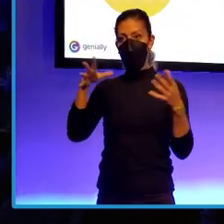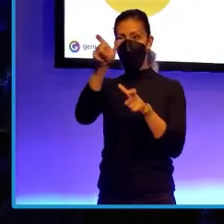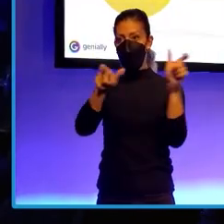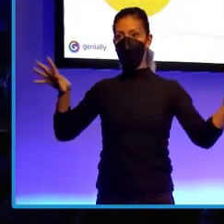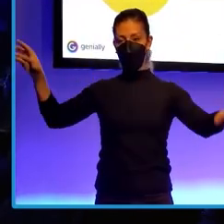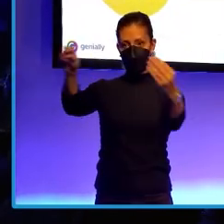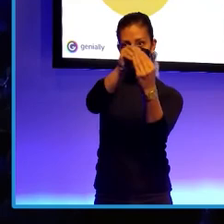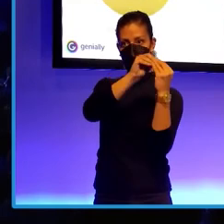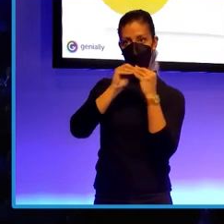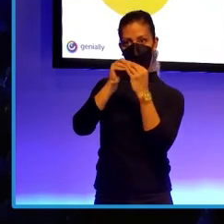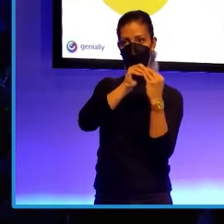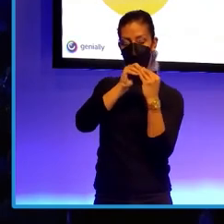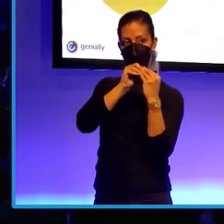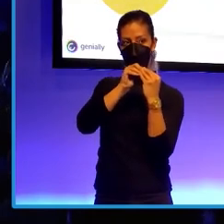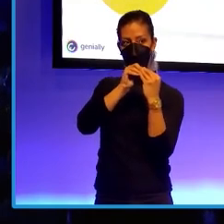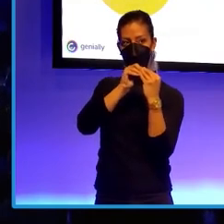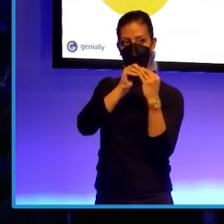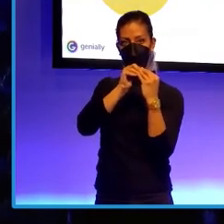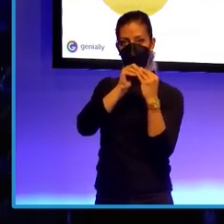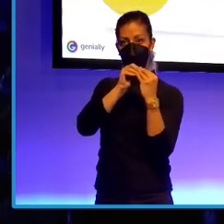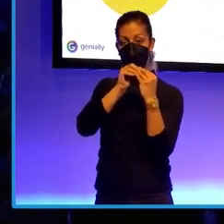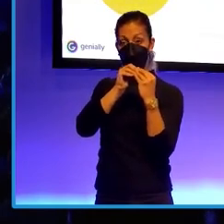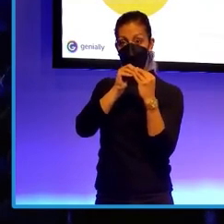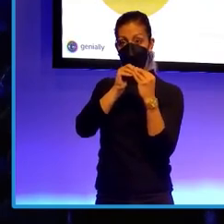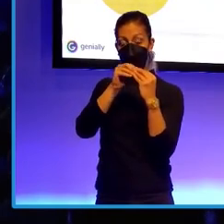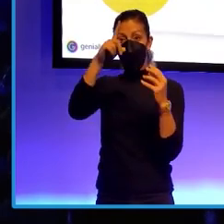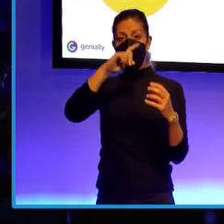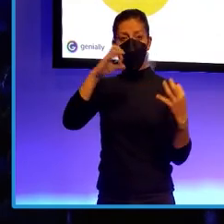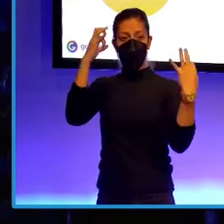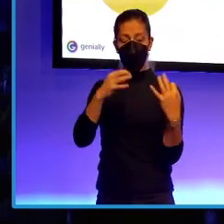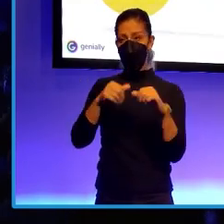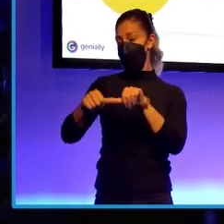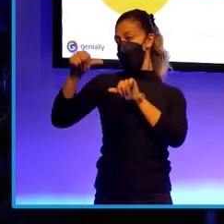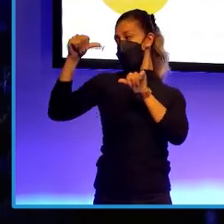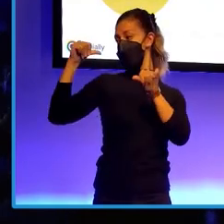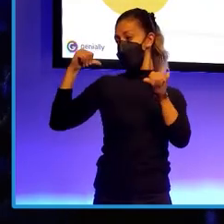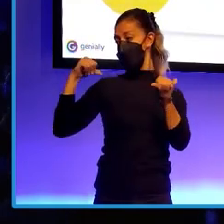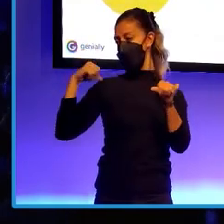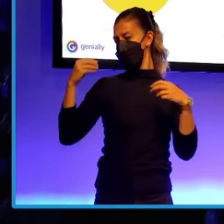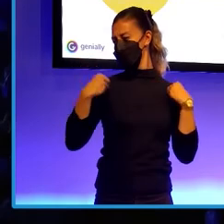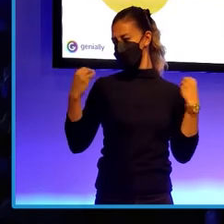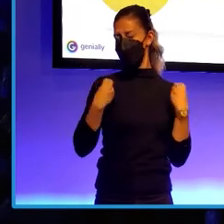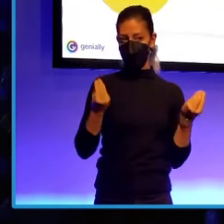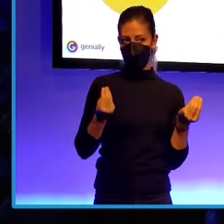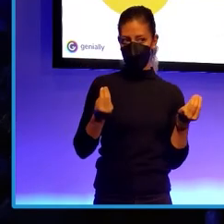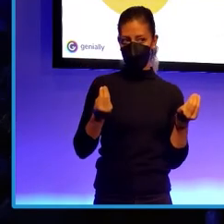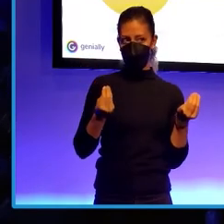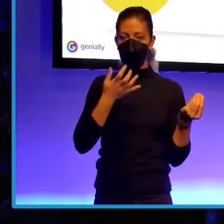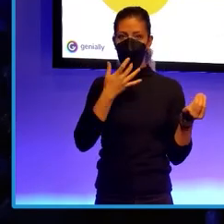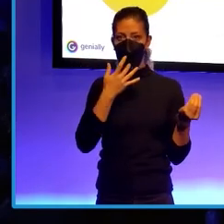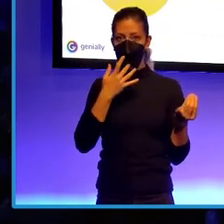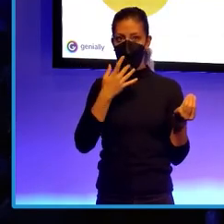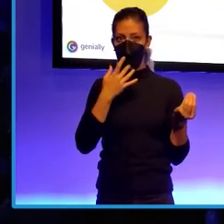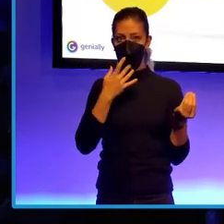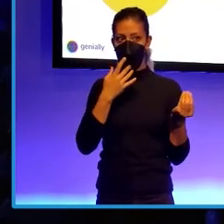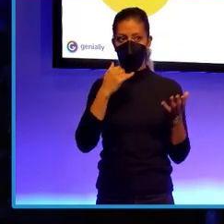más de los momentos divertidos y que han pasado por ejemplo hay algunas materias que son un